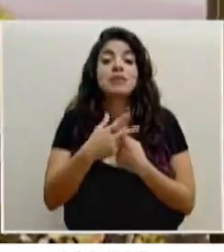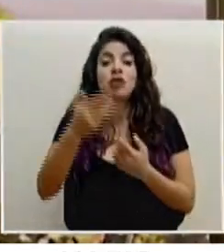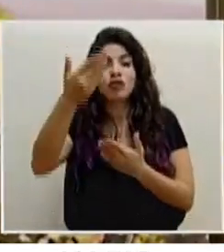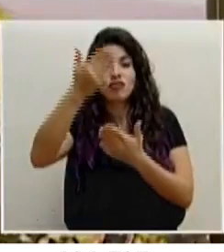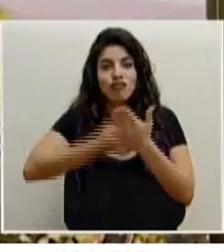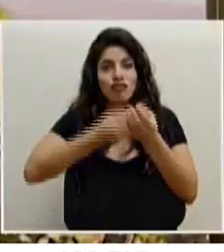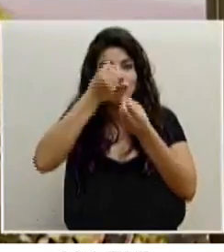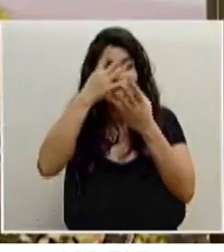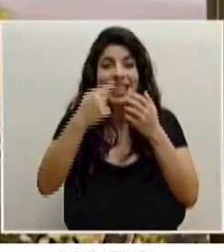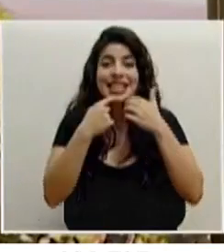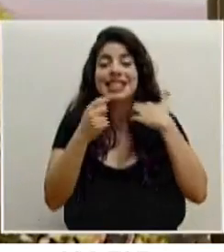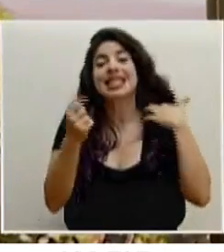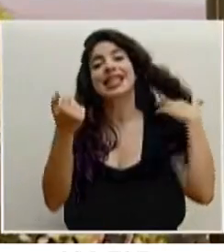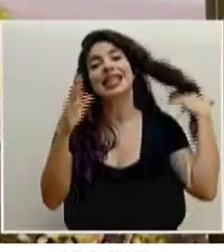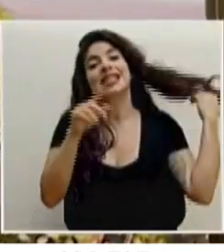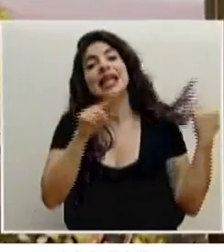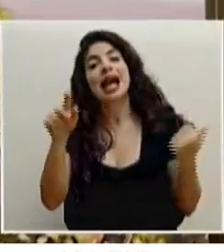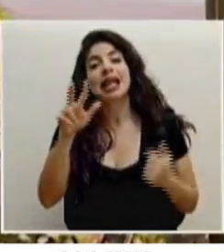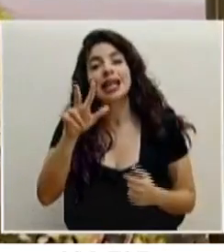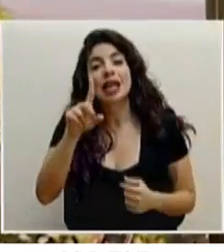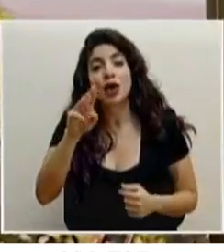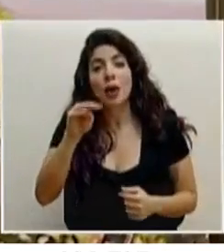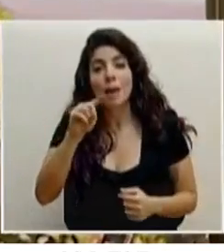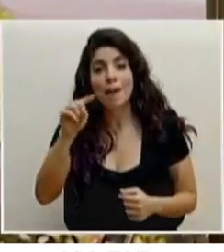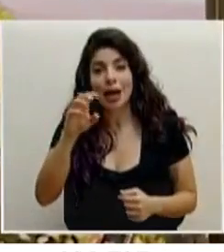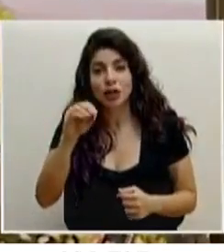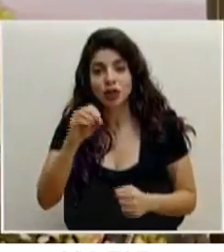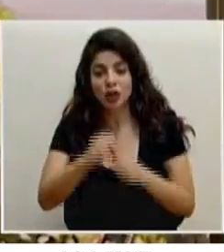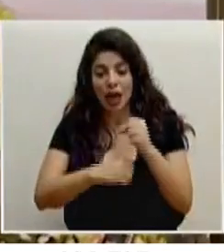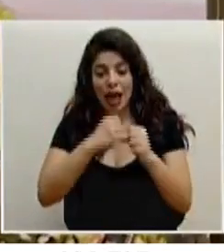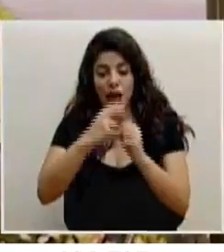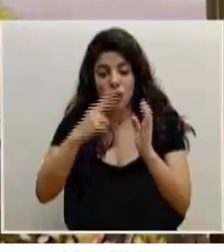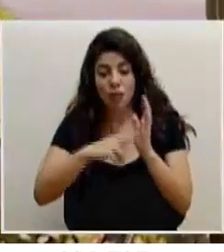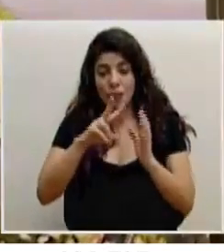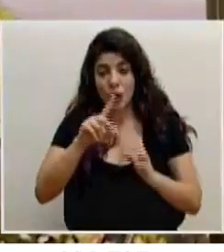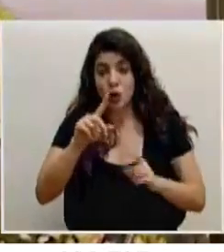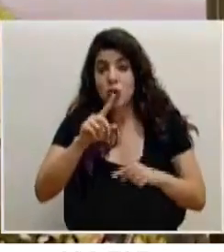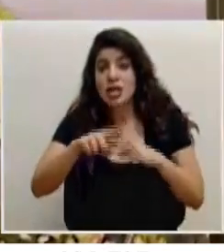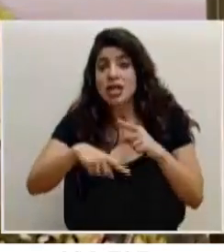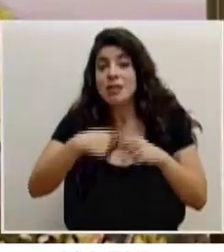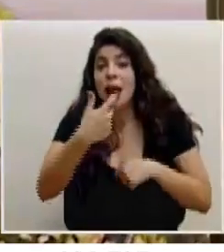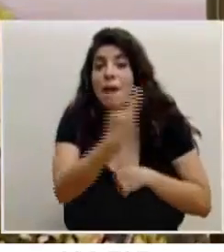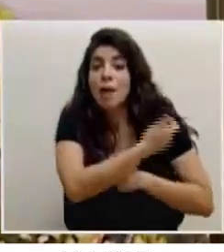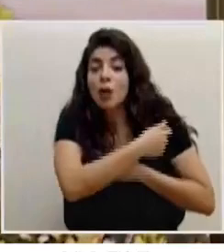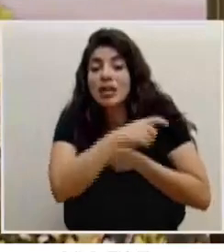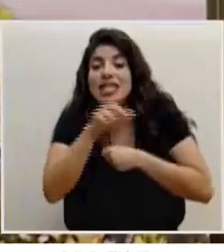de prensa que del 15 al 31 de marzo del 2021 se iban a vacunar a